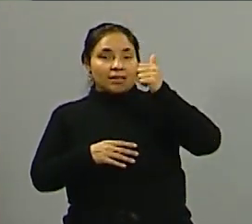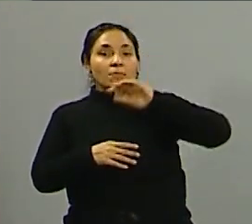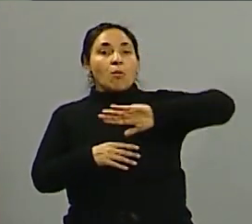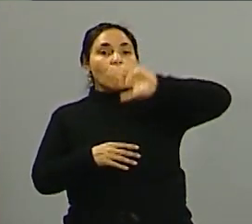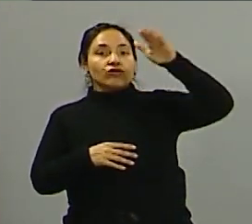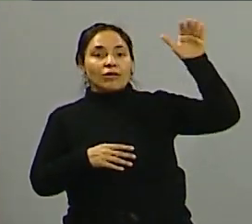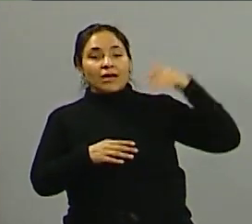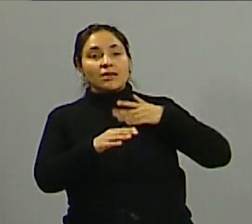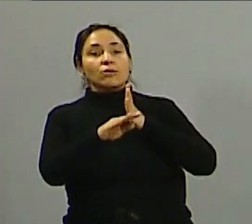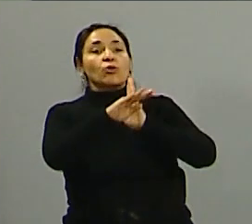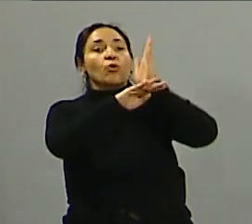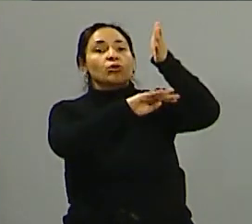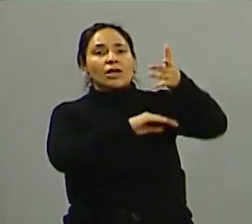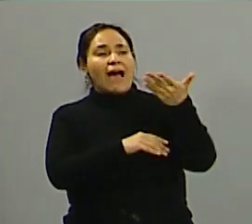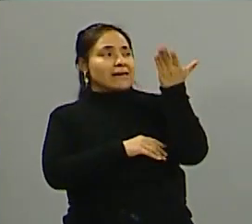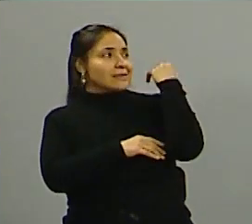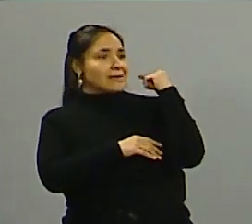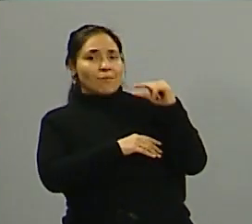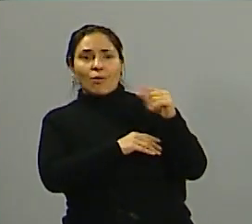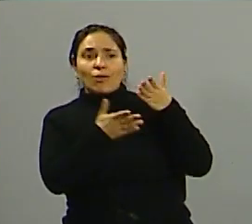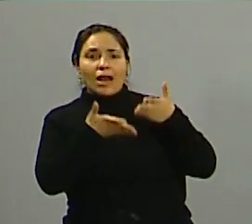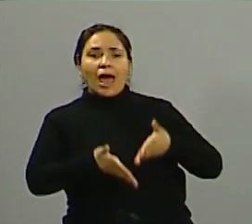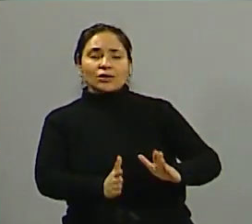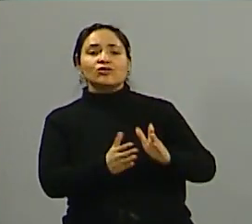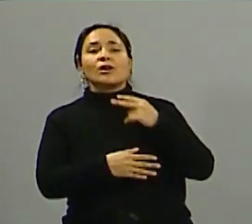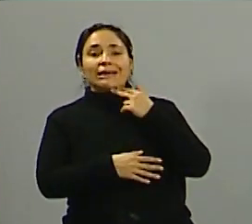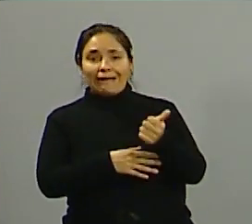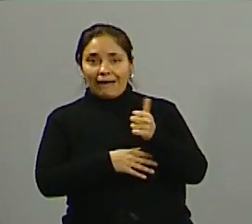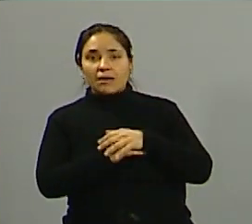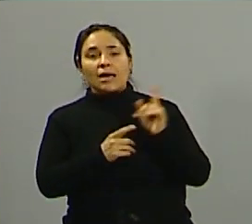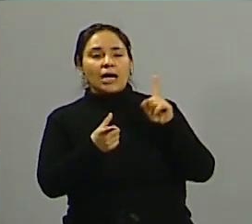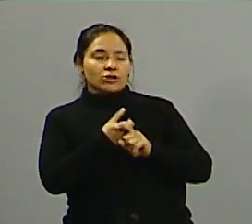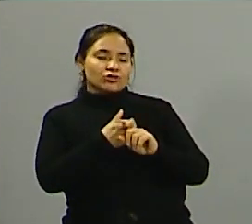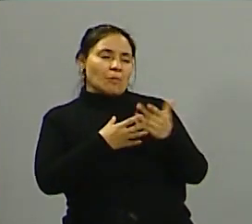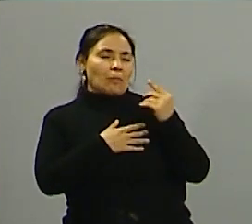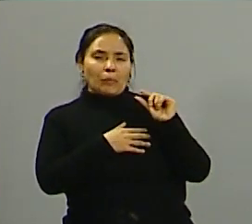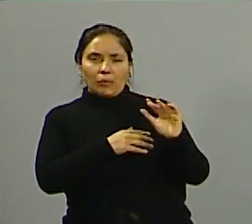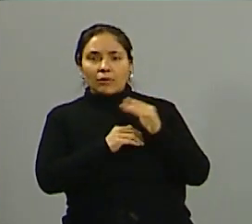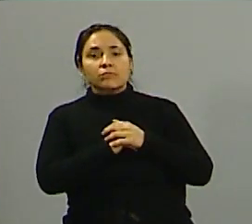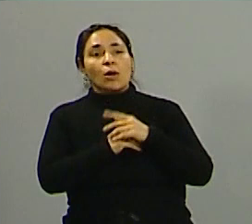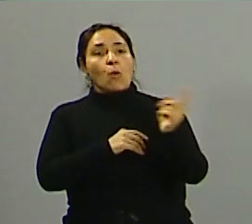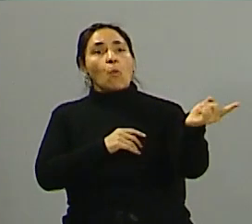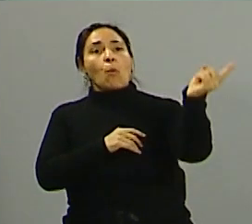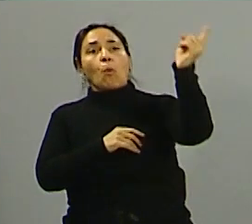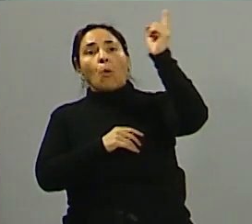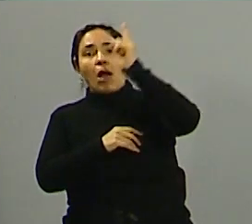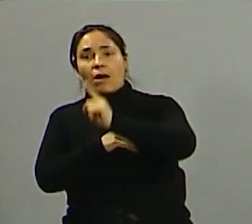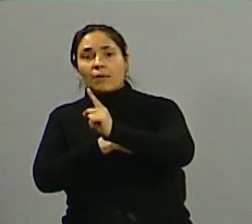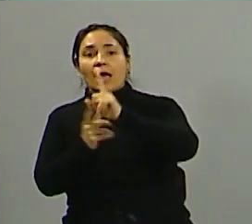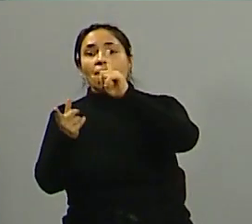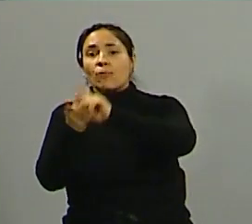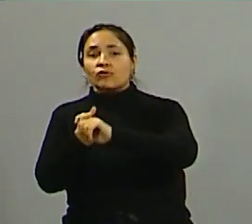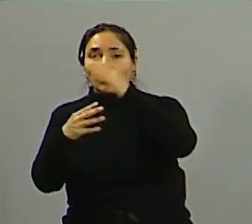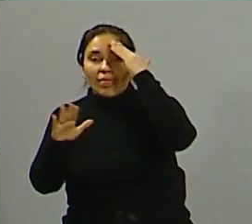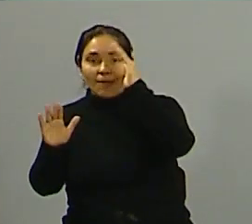había sido padre. No llevaba tanto tiempo de casado. Y cuando él retorna ni siquiera logra despedirse de su esposa, ¿no?